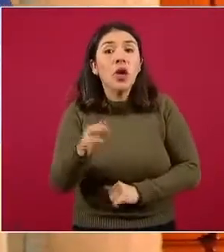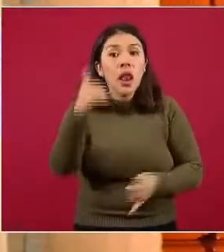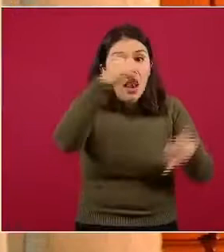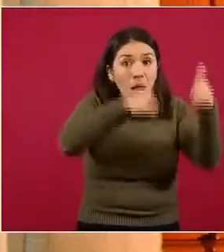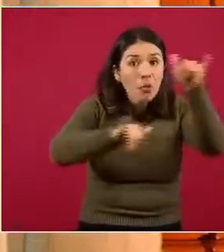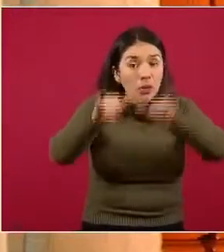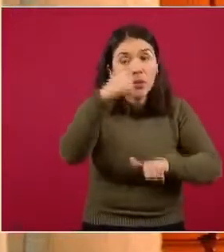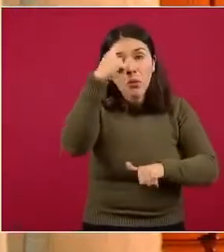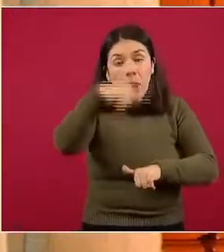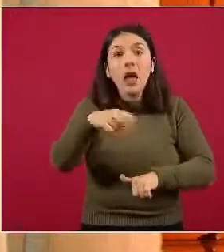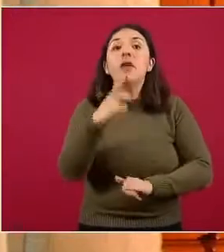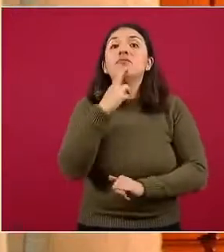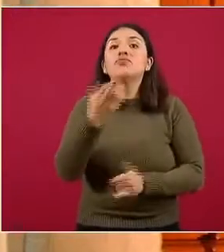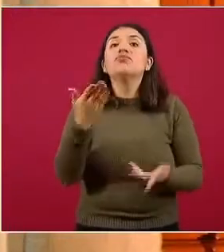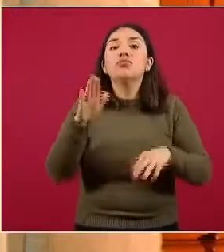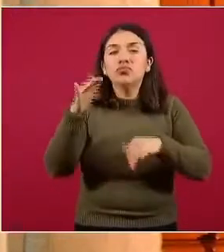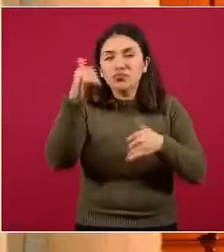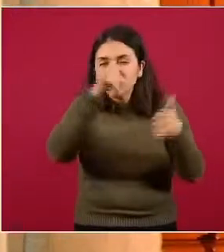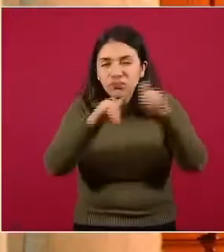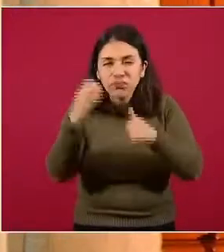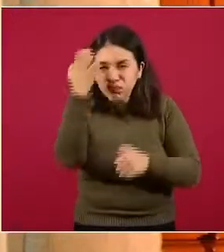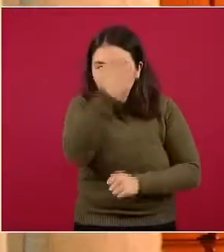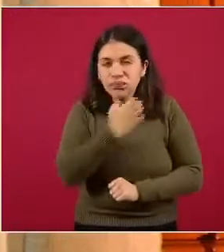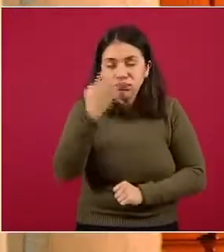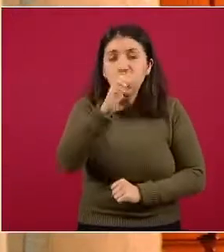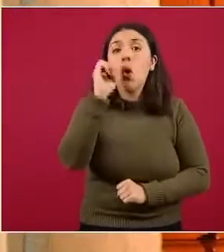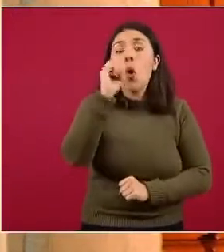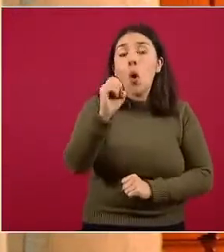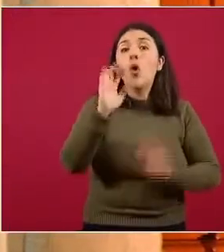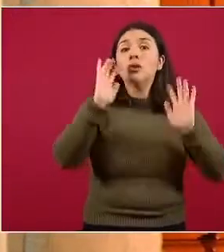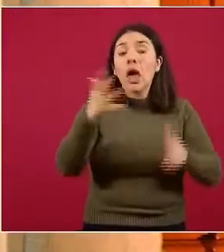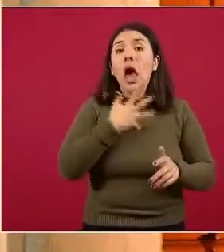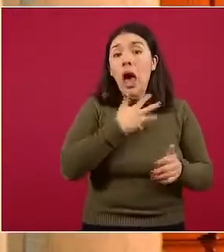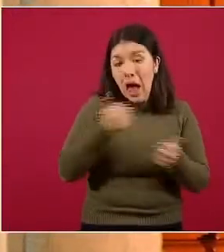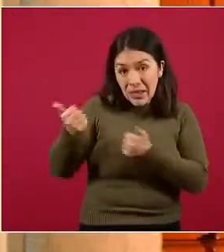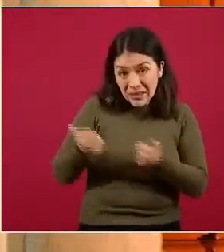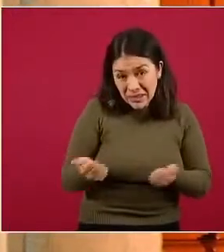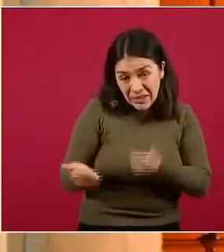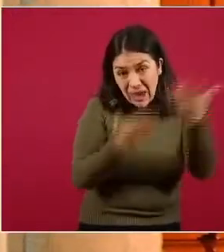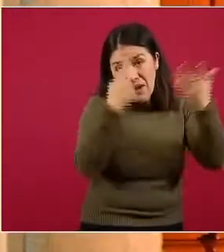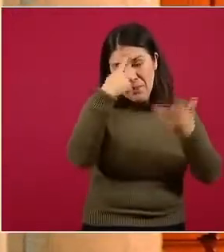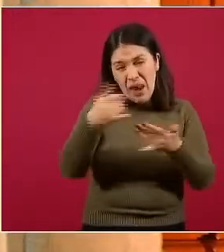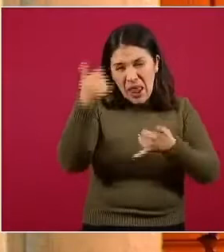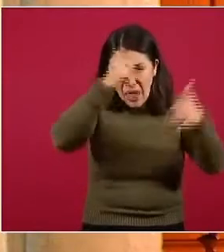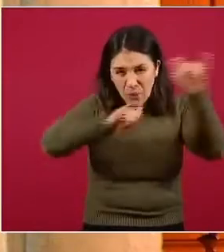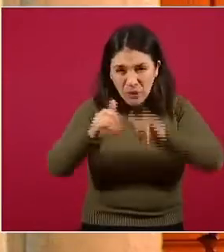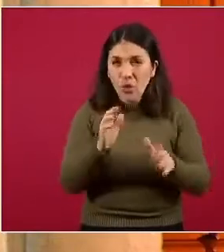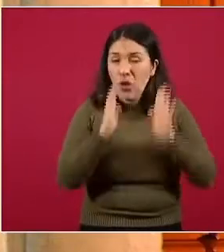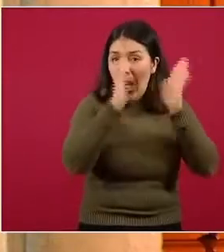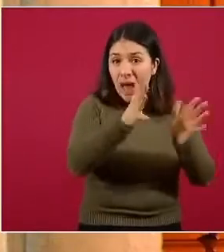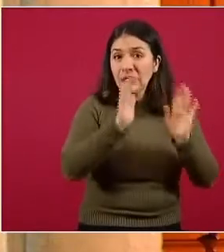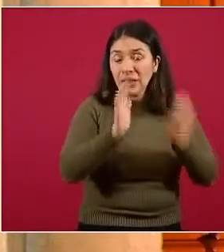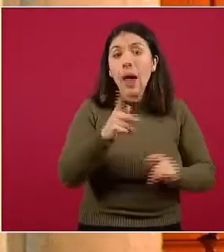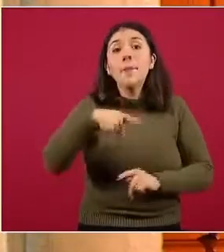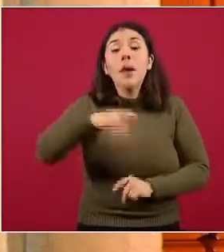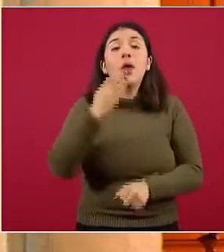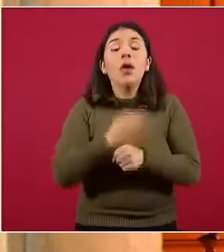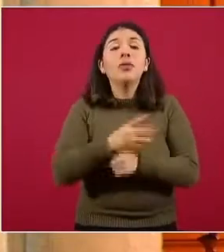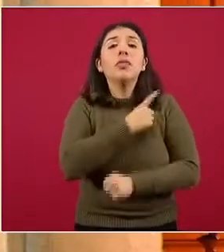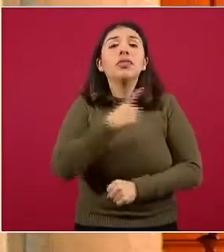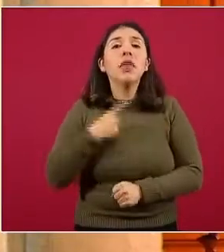laboratorio estatal de salud pública o ya hayan llegado al laboratorio estatal de salud pública y se